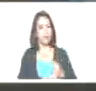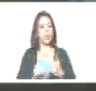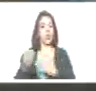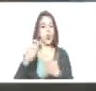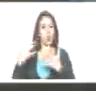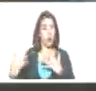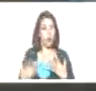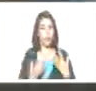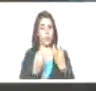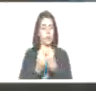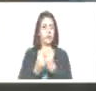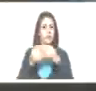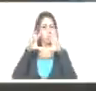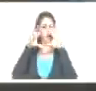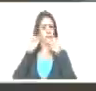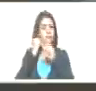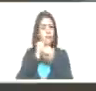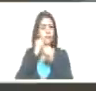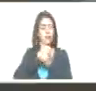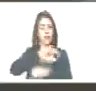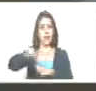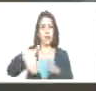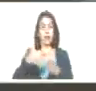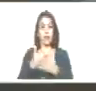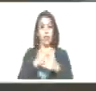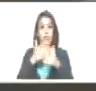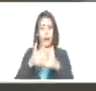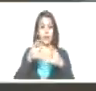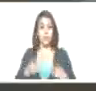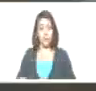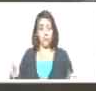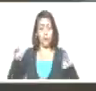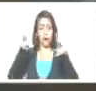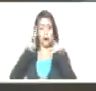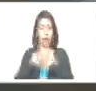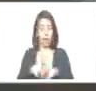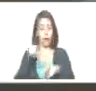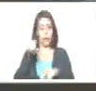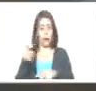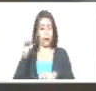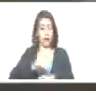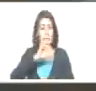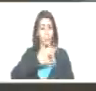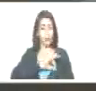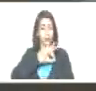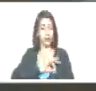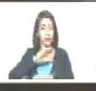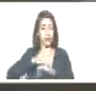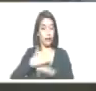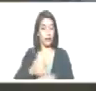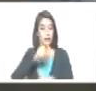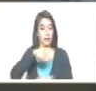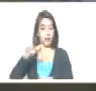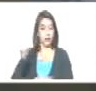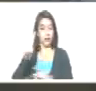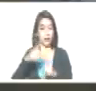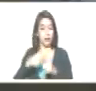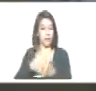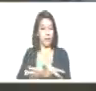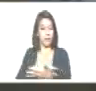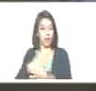en entender el trabajo colectivo, esos valores que son los valores de esa sociedad que los venezolanos, los millones y